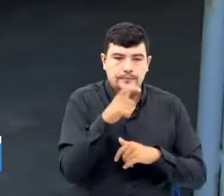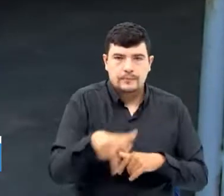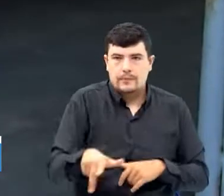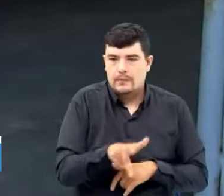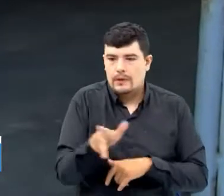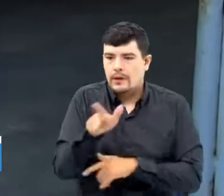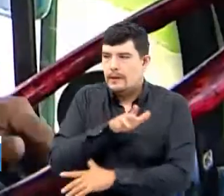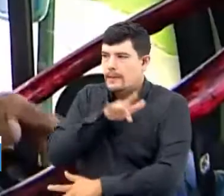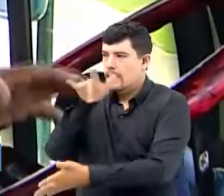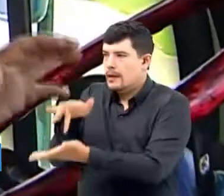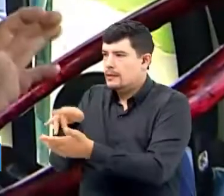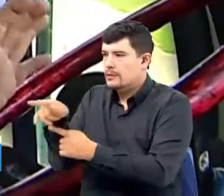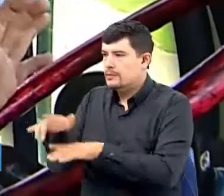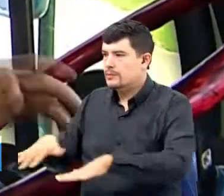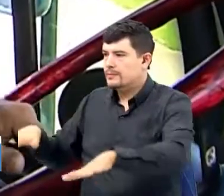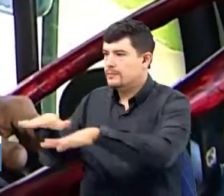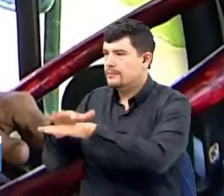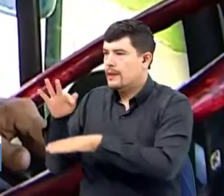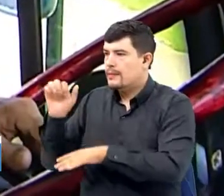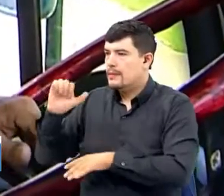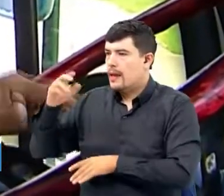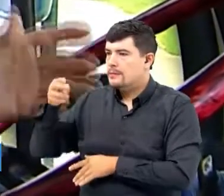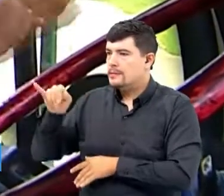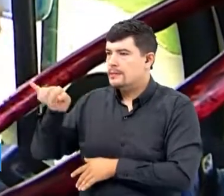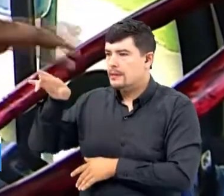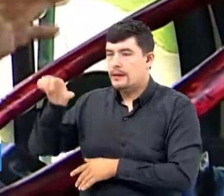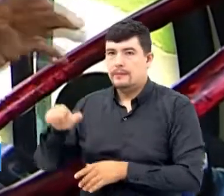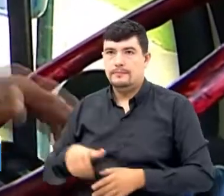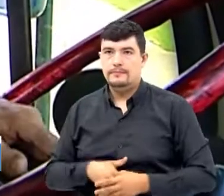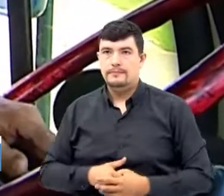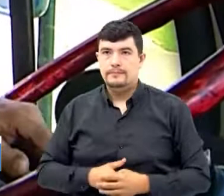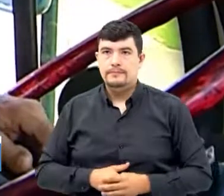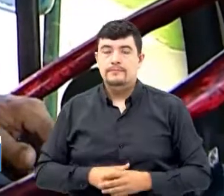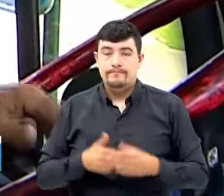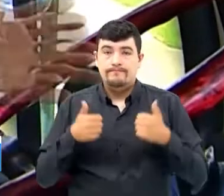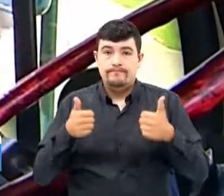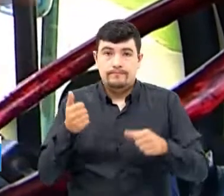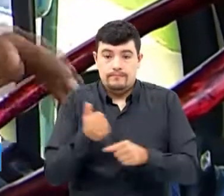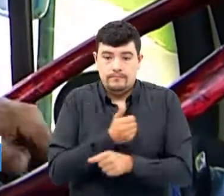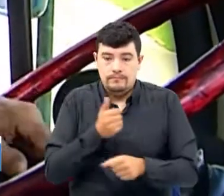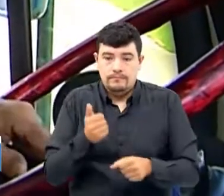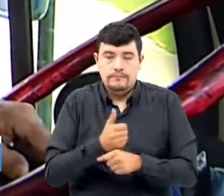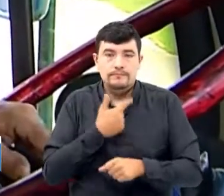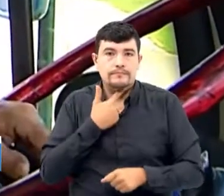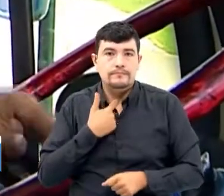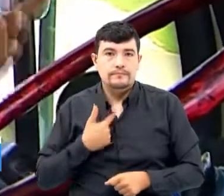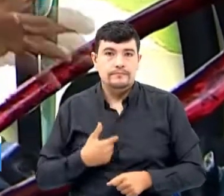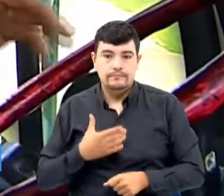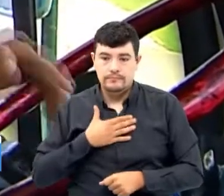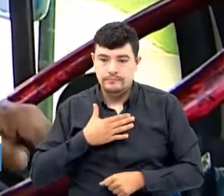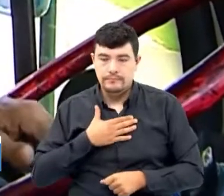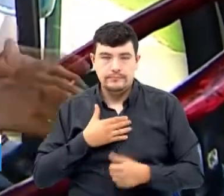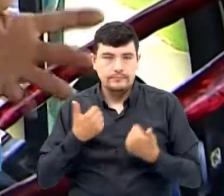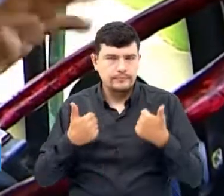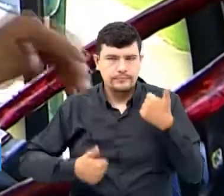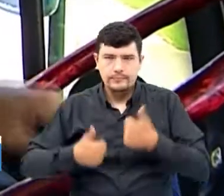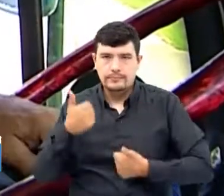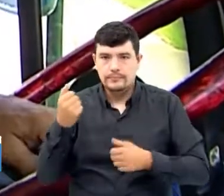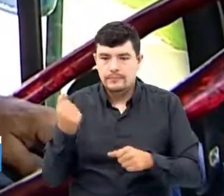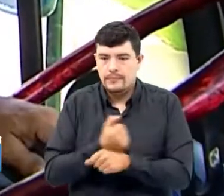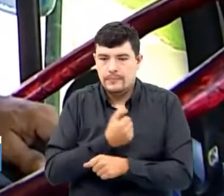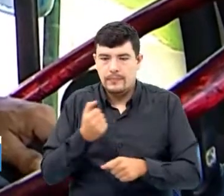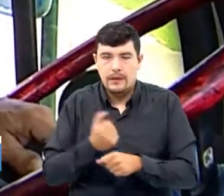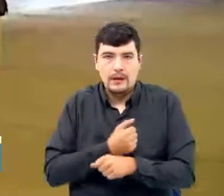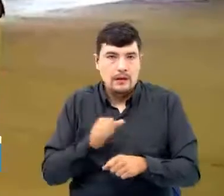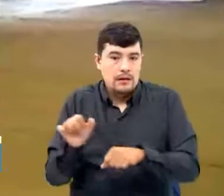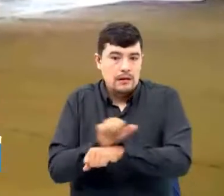Táchira. Qué bueno, es bueno. Lo que hay es ejercemos otra vez el trabajo que le gusta a uno, que es ejercer el cargo de manejar